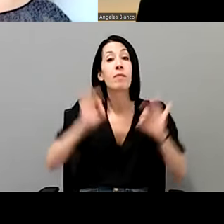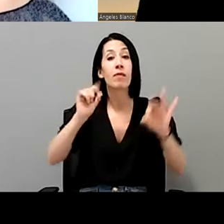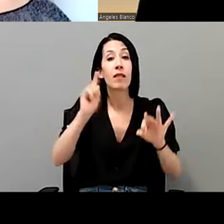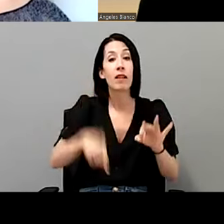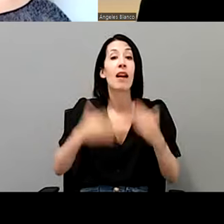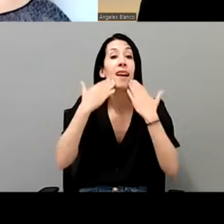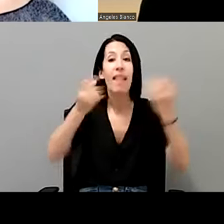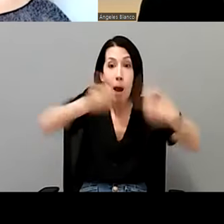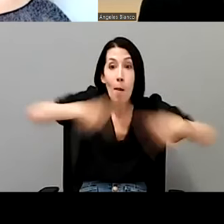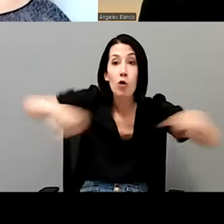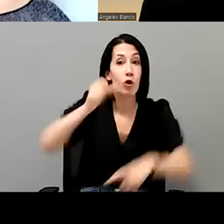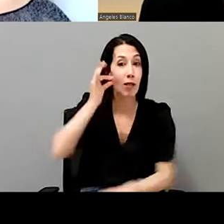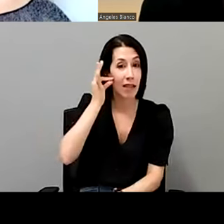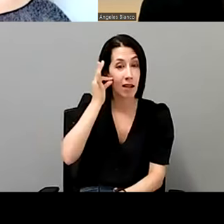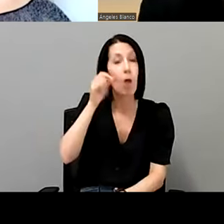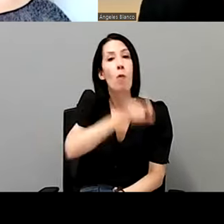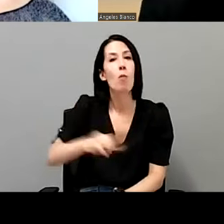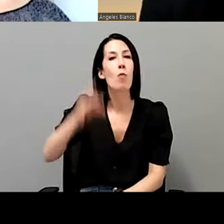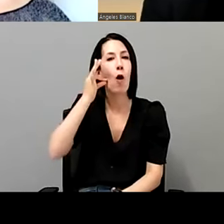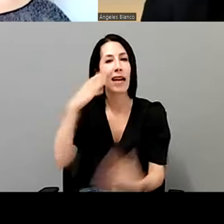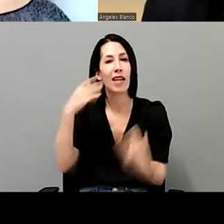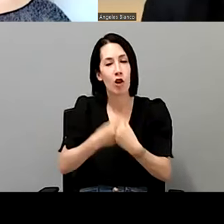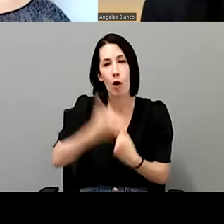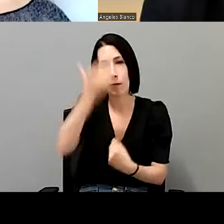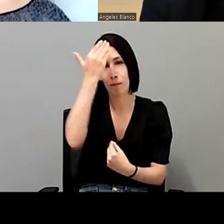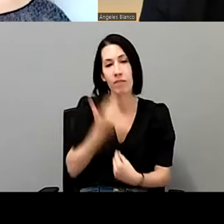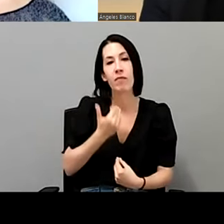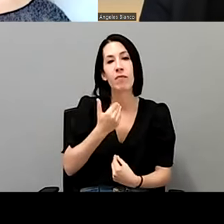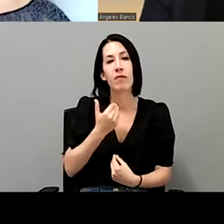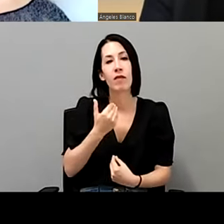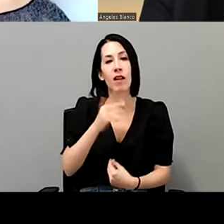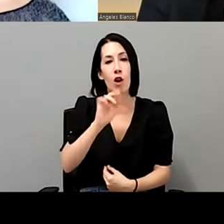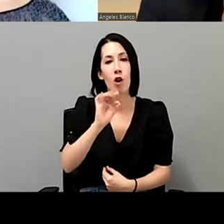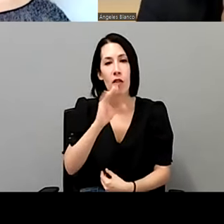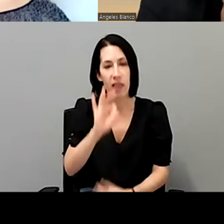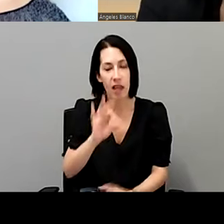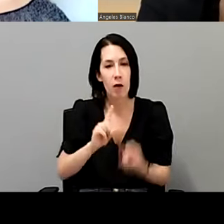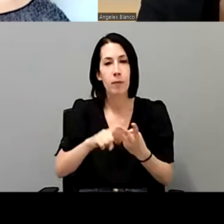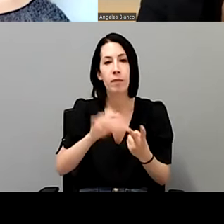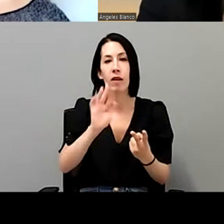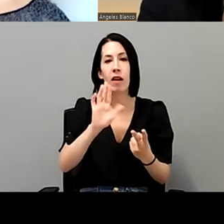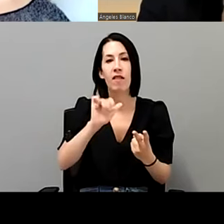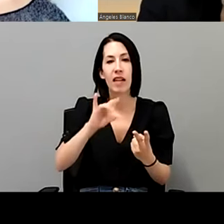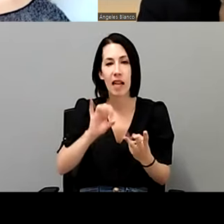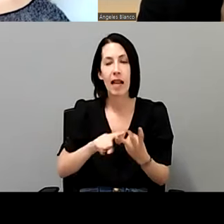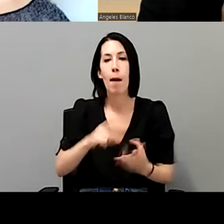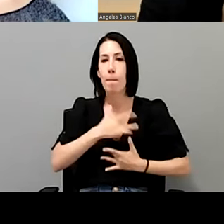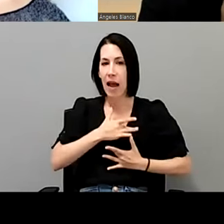a vosotras, a las mujeres con parálisis cerebral, a Rocío, a Fernanda, a